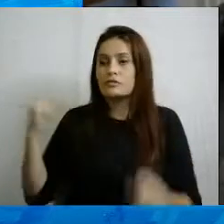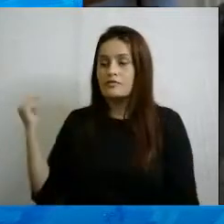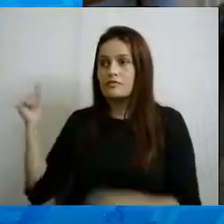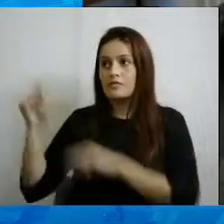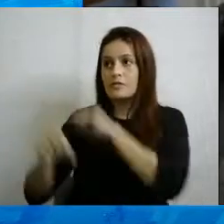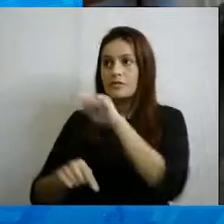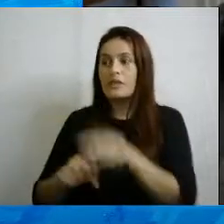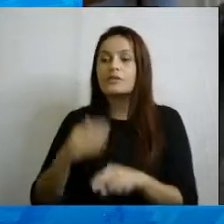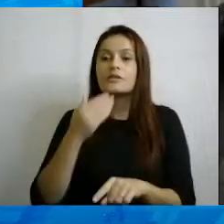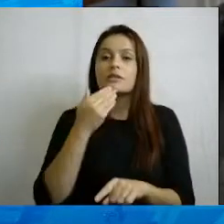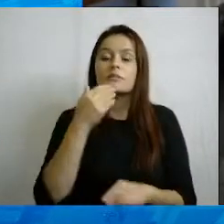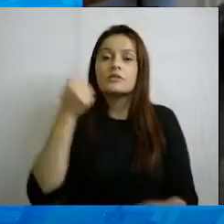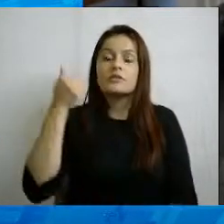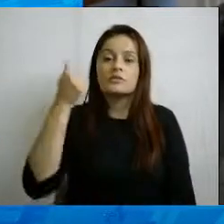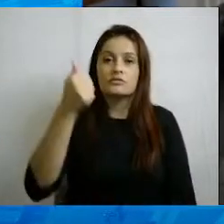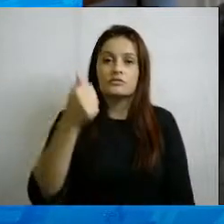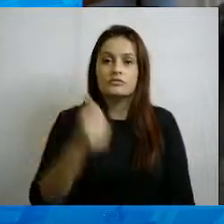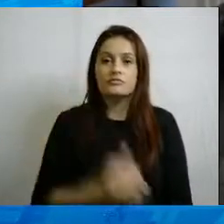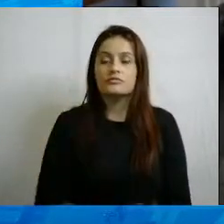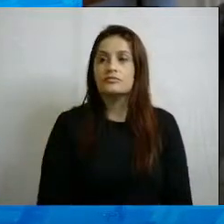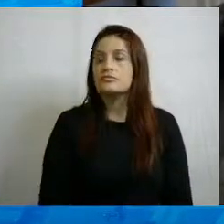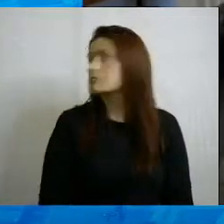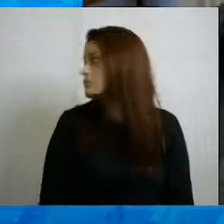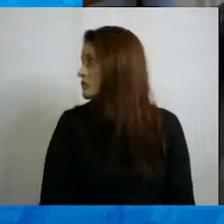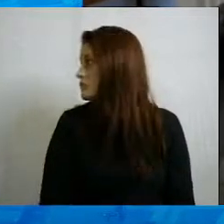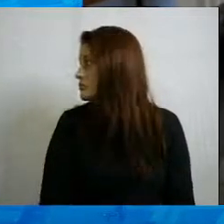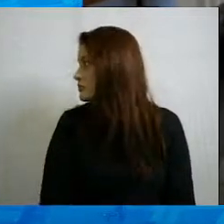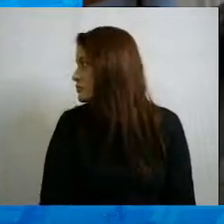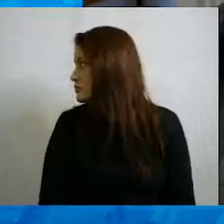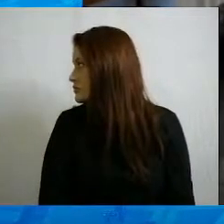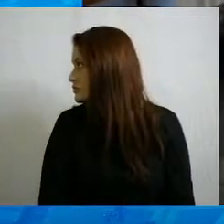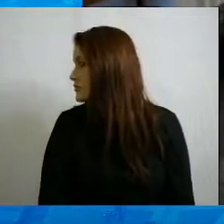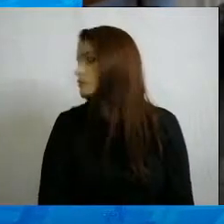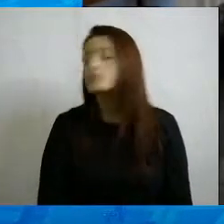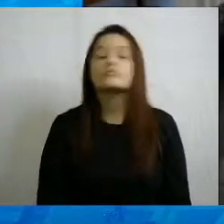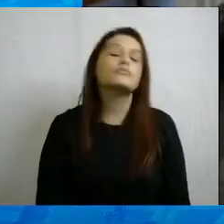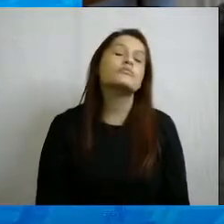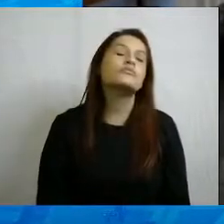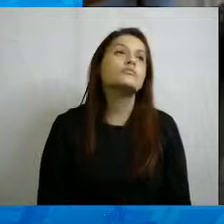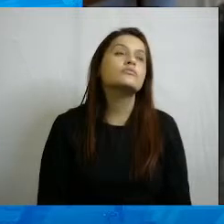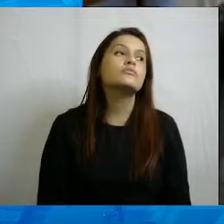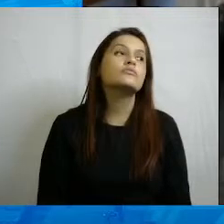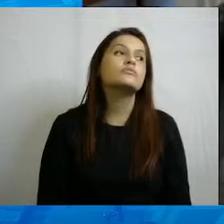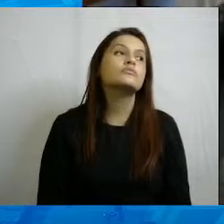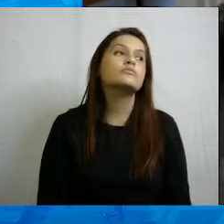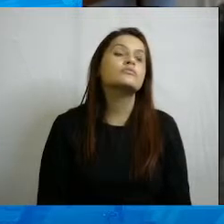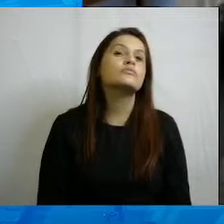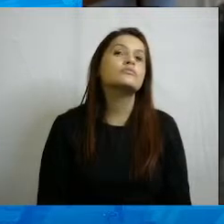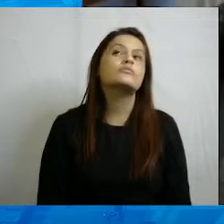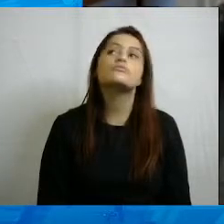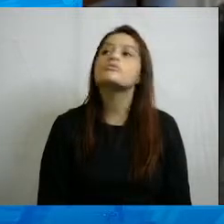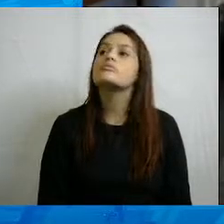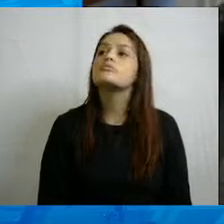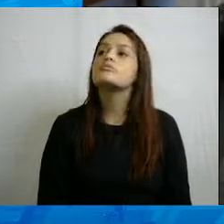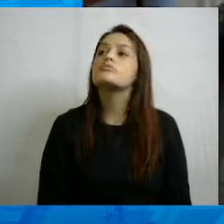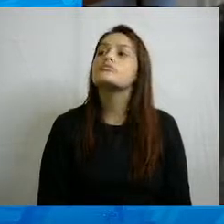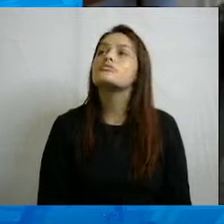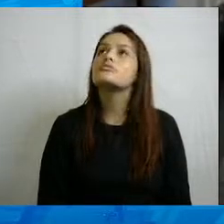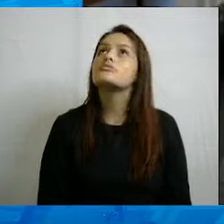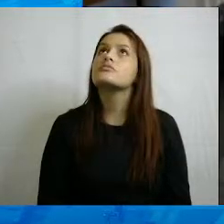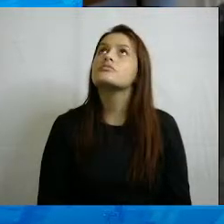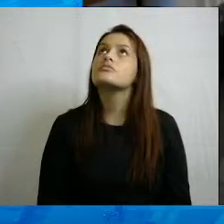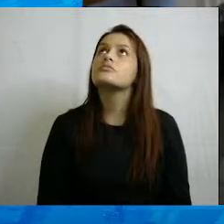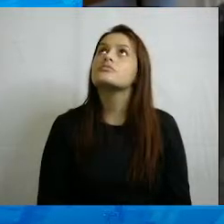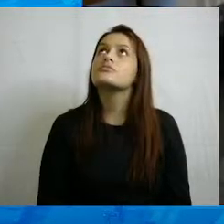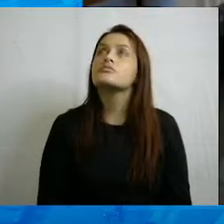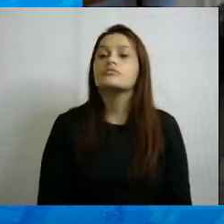señores directores. Bueno, mi nombre es Rosario Allende, mi vecina Rosa es una de las personas afectadas con